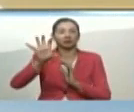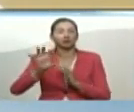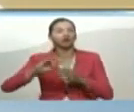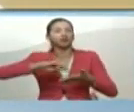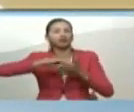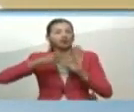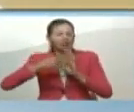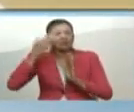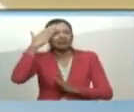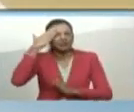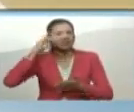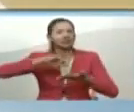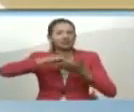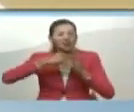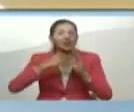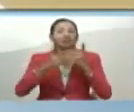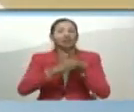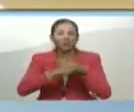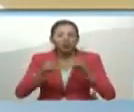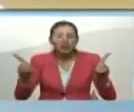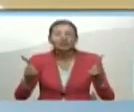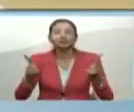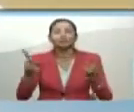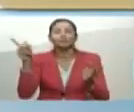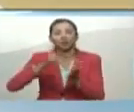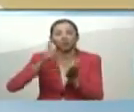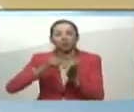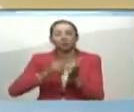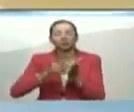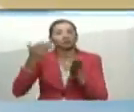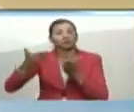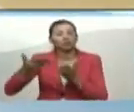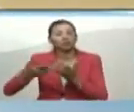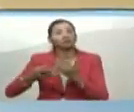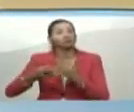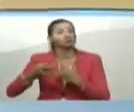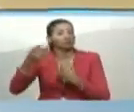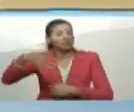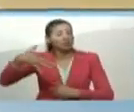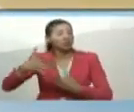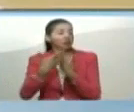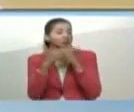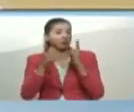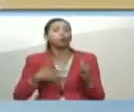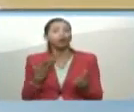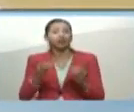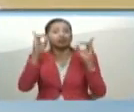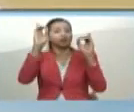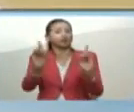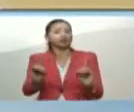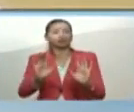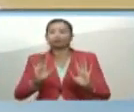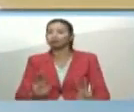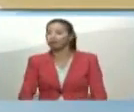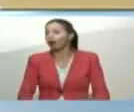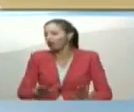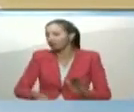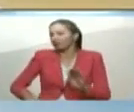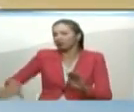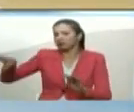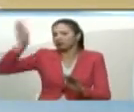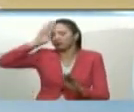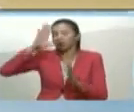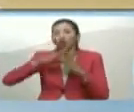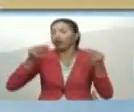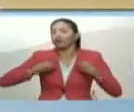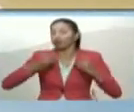protagónica, participativa, el derecho a la libertad a decidir es intrínseco a su nacimiento, a